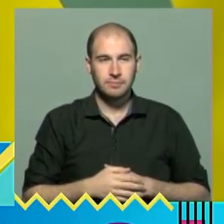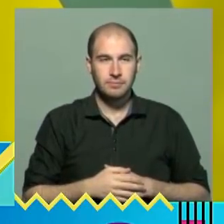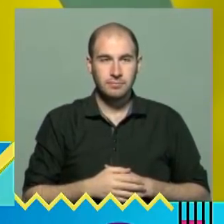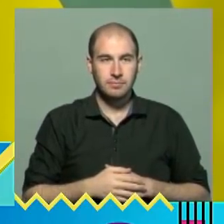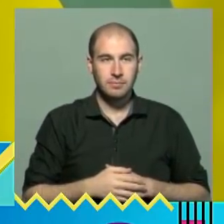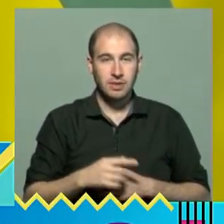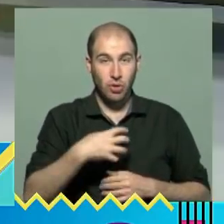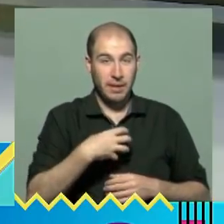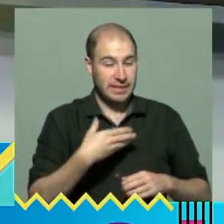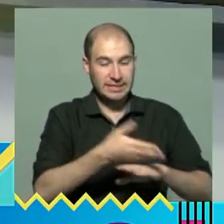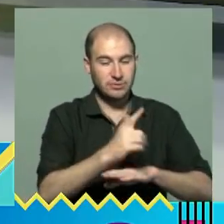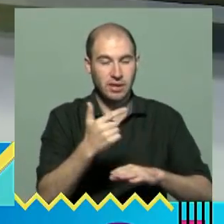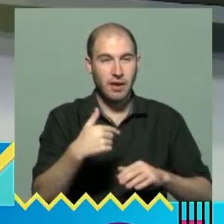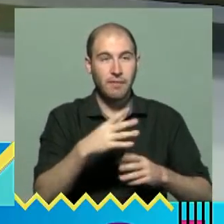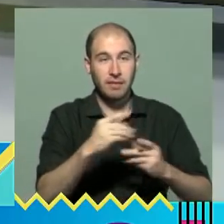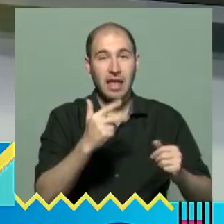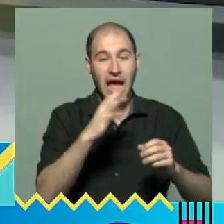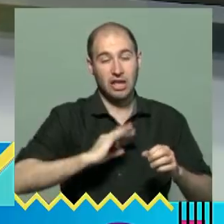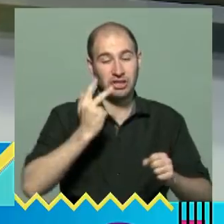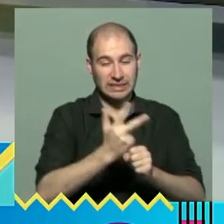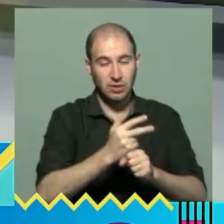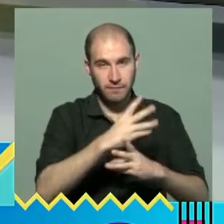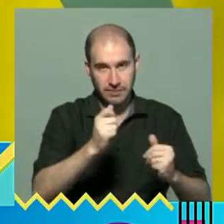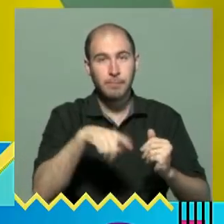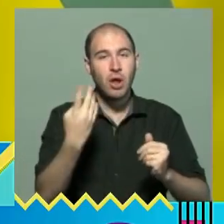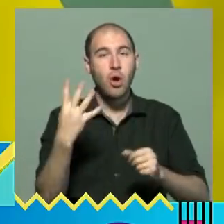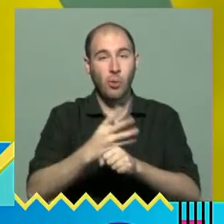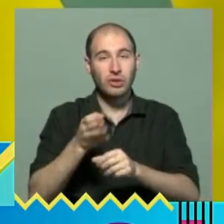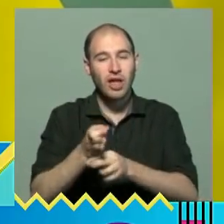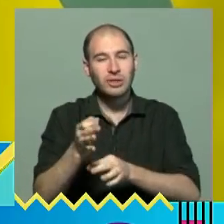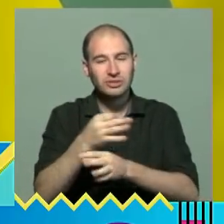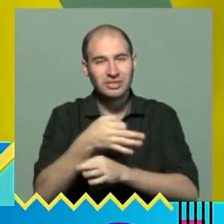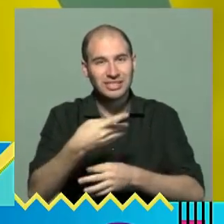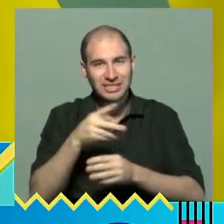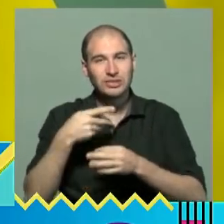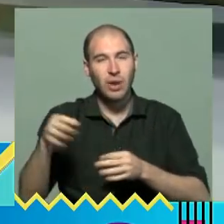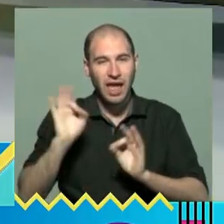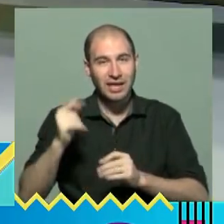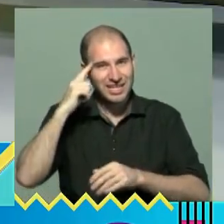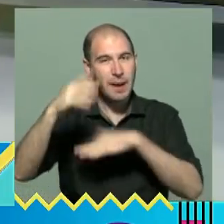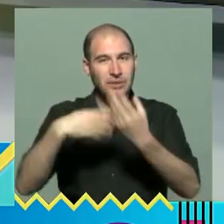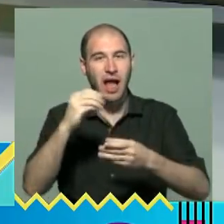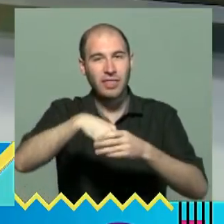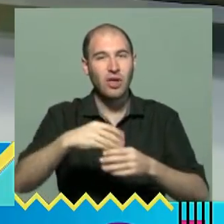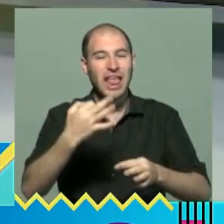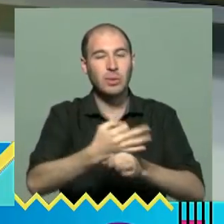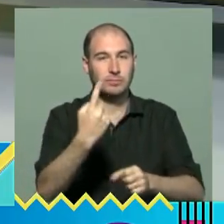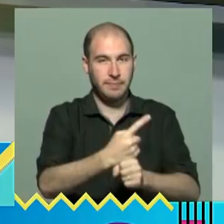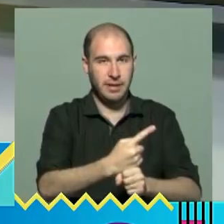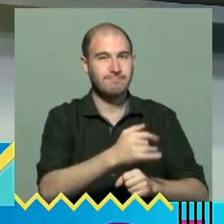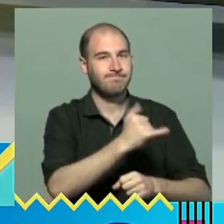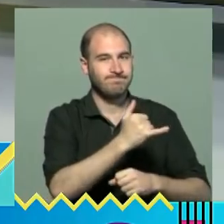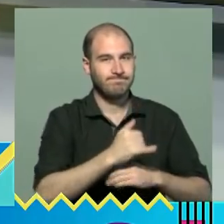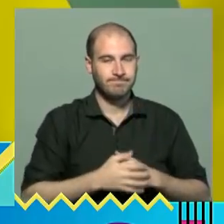Todavía no la curso la materia, yo he terminado de cursar tercer año, pero en cuarto tenemos educación sexual integral. En la formación de educación primaria. Bien.